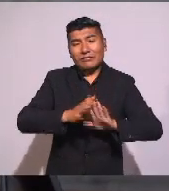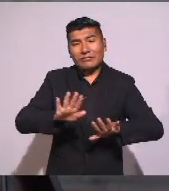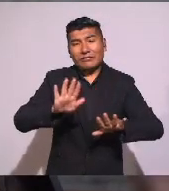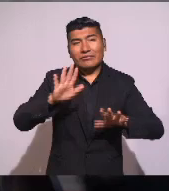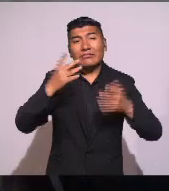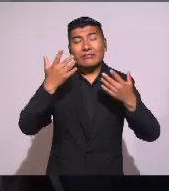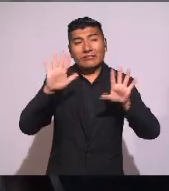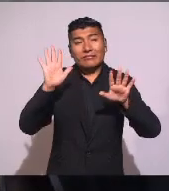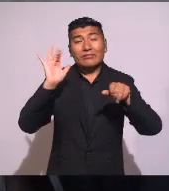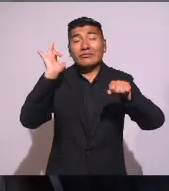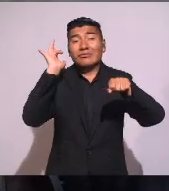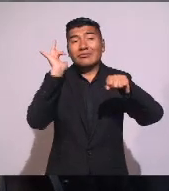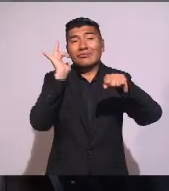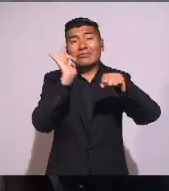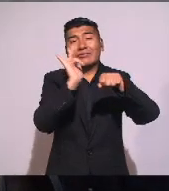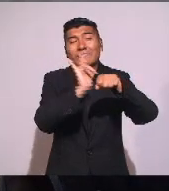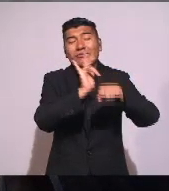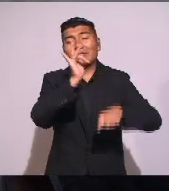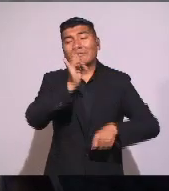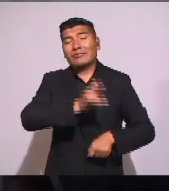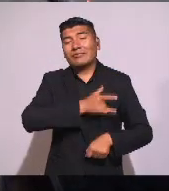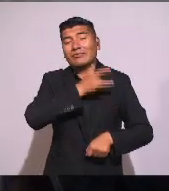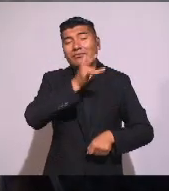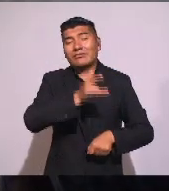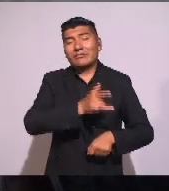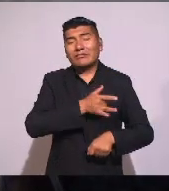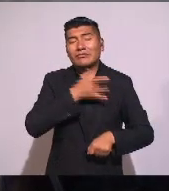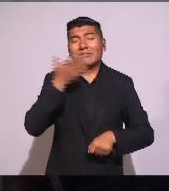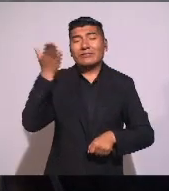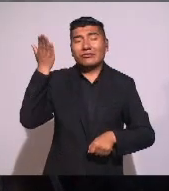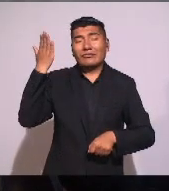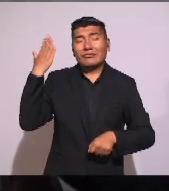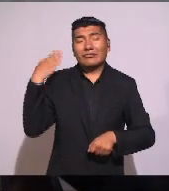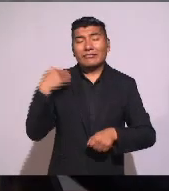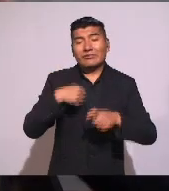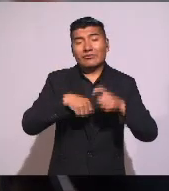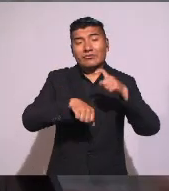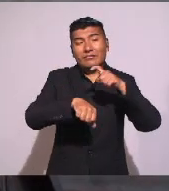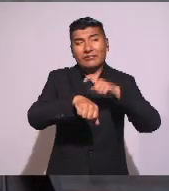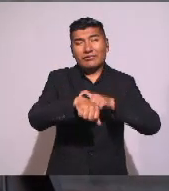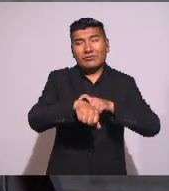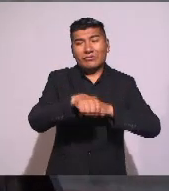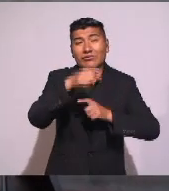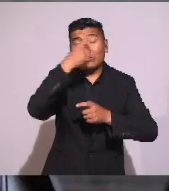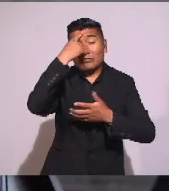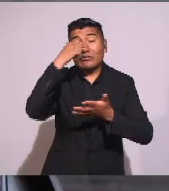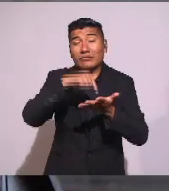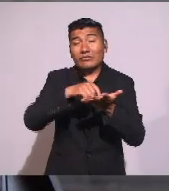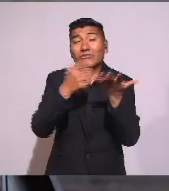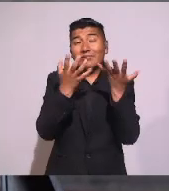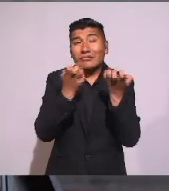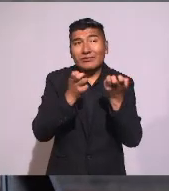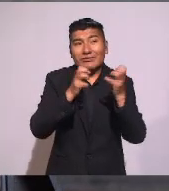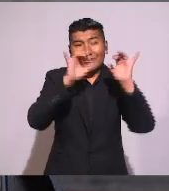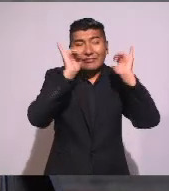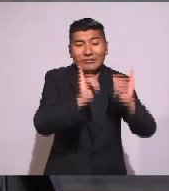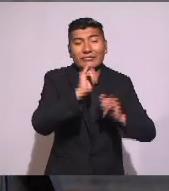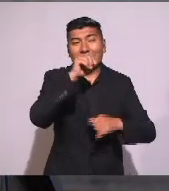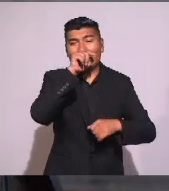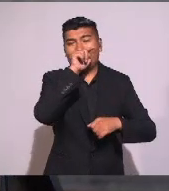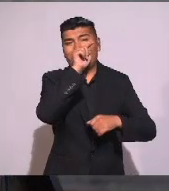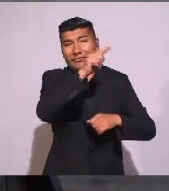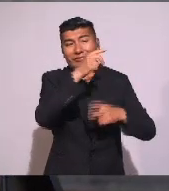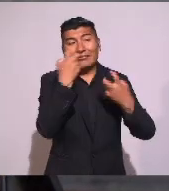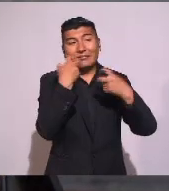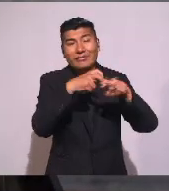esperando hace mucho tiempo por eso quieren quedarse ahí